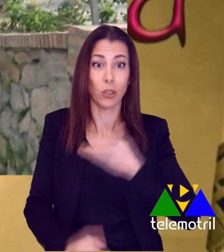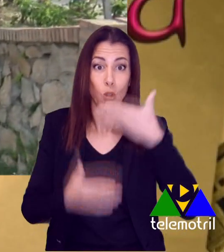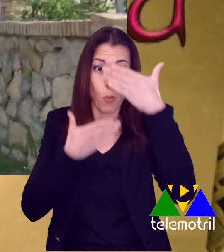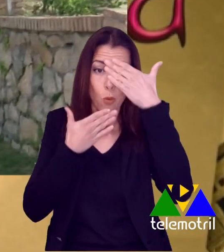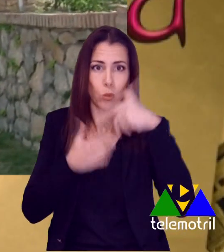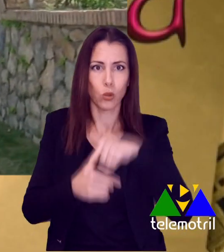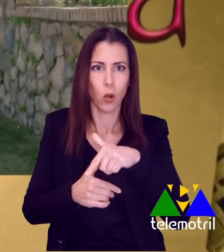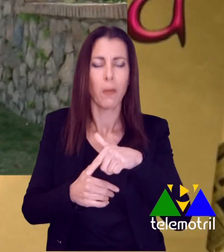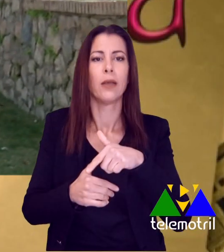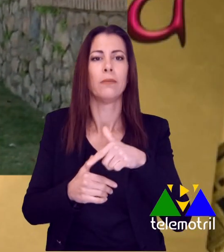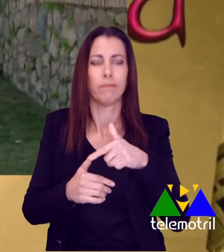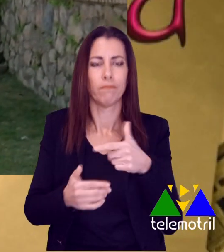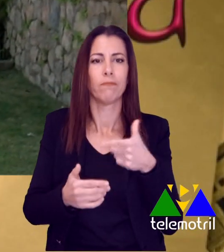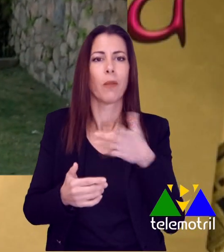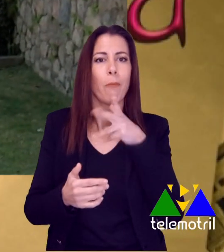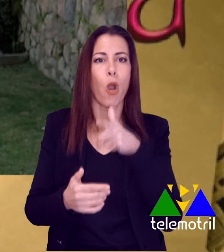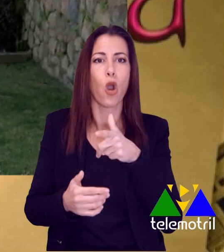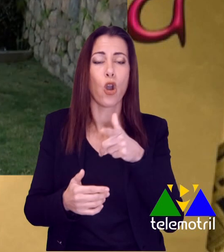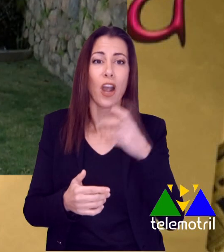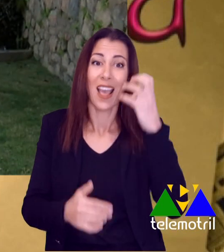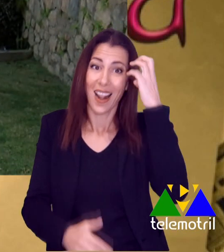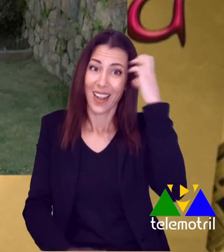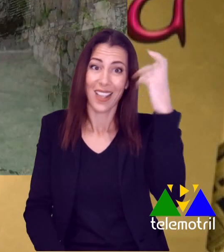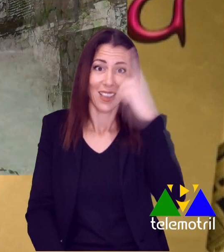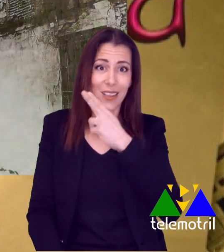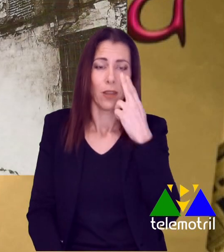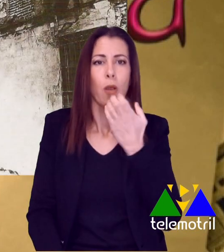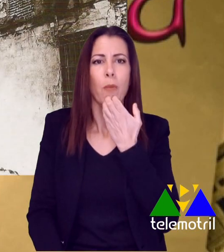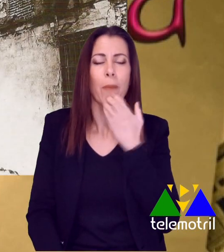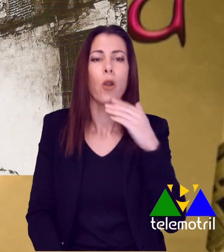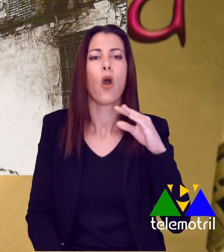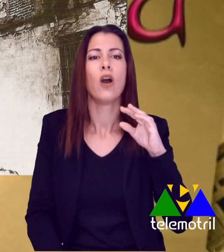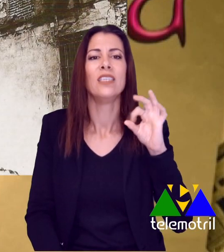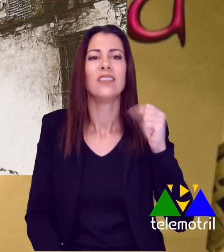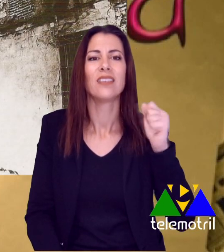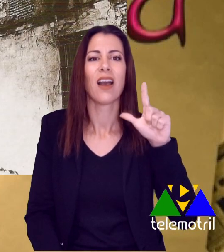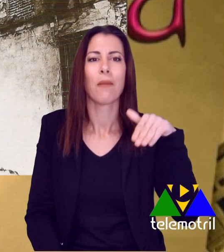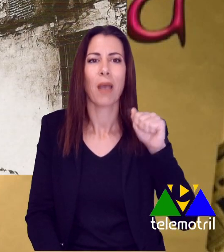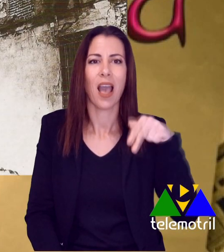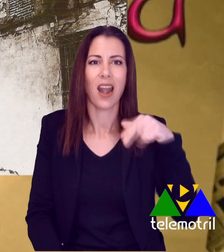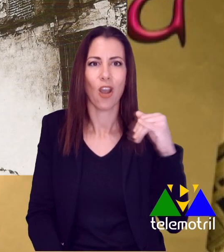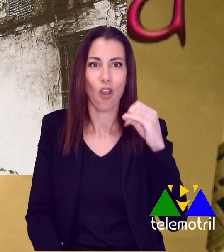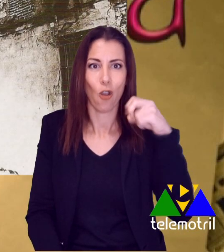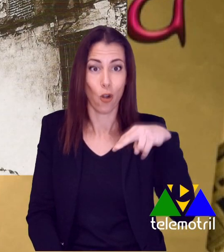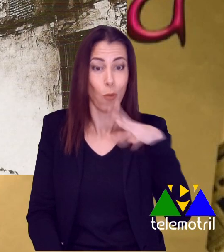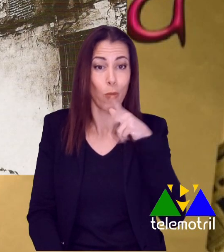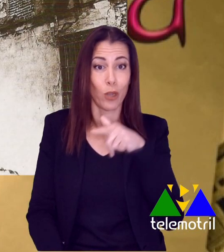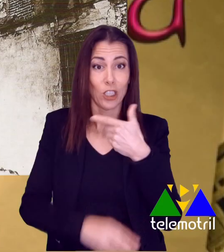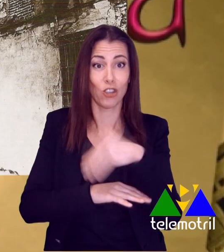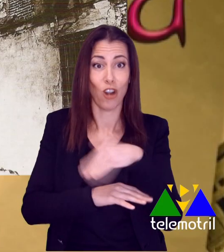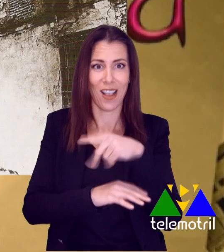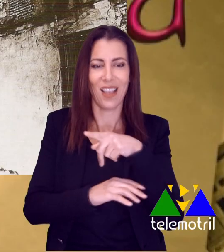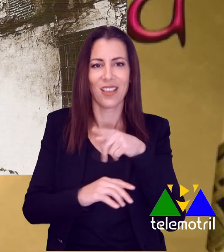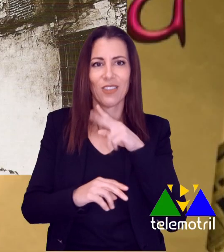musulmán vuelven a ser nombrados por los reyes católicos. Por ejemplo, Farag al-Manjón, que todavía la calle se mantiene el nombre, acá en la Rambla del